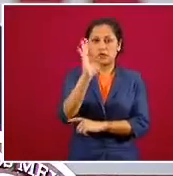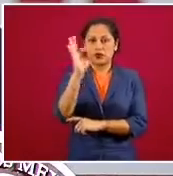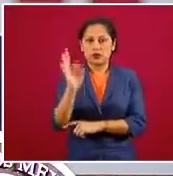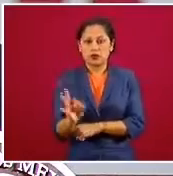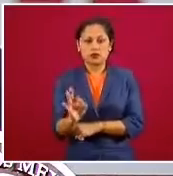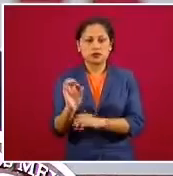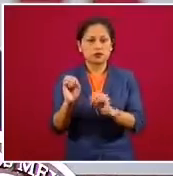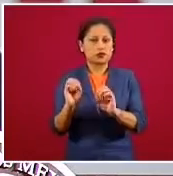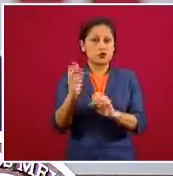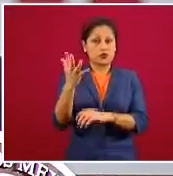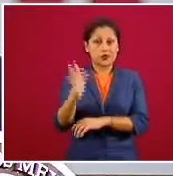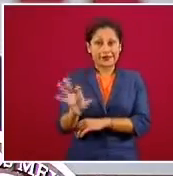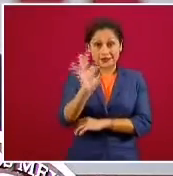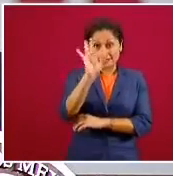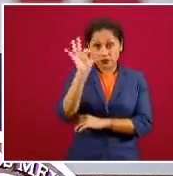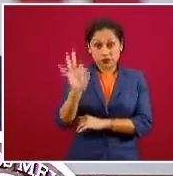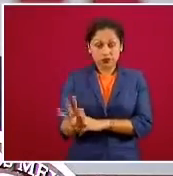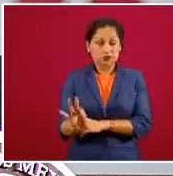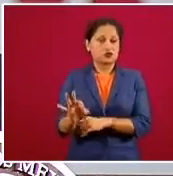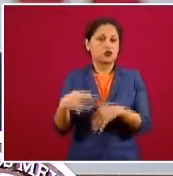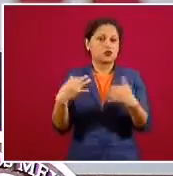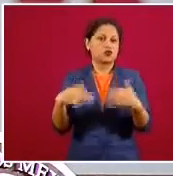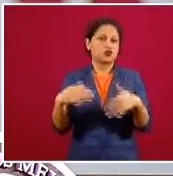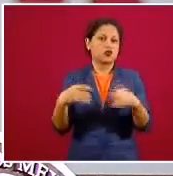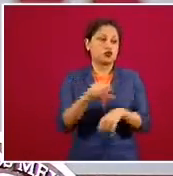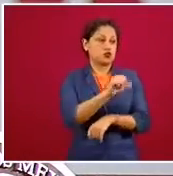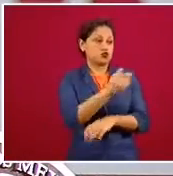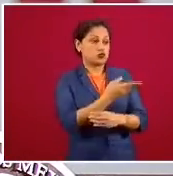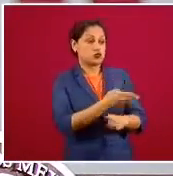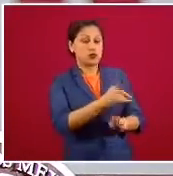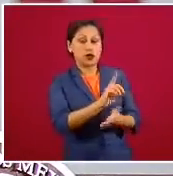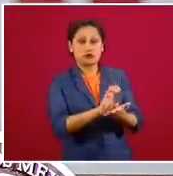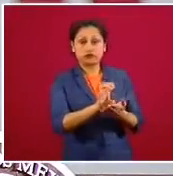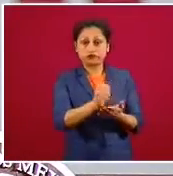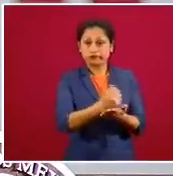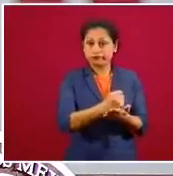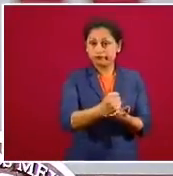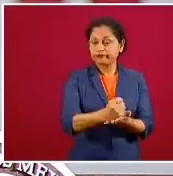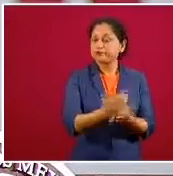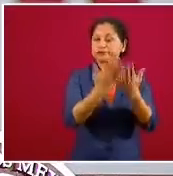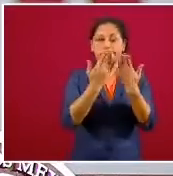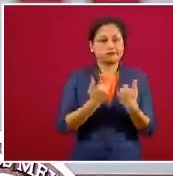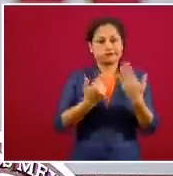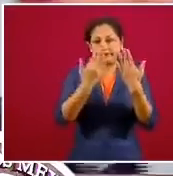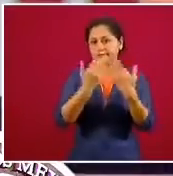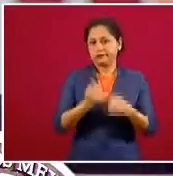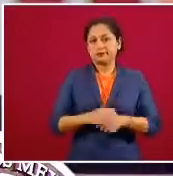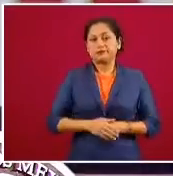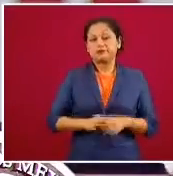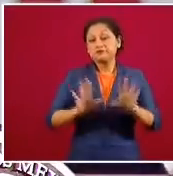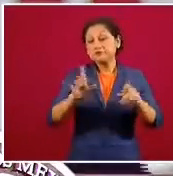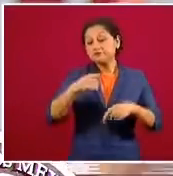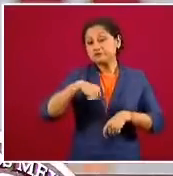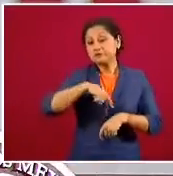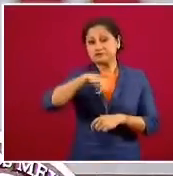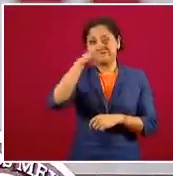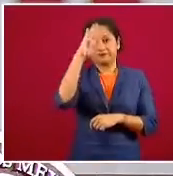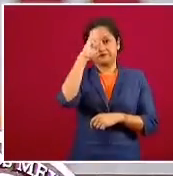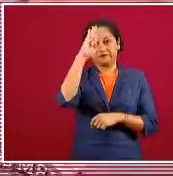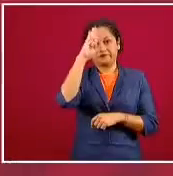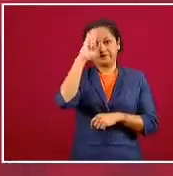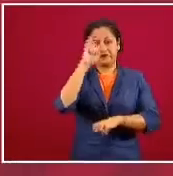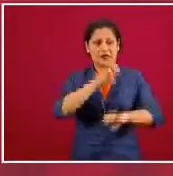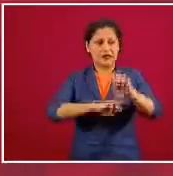al 10%, pues es también muy difícil. Y creemos que sobre todo para este primer grupo, que es un número importante